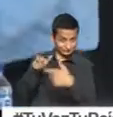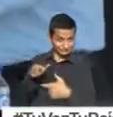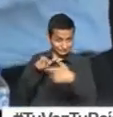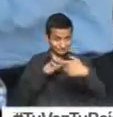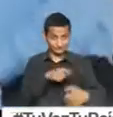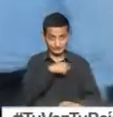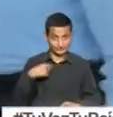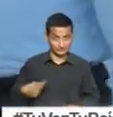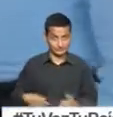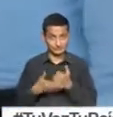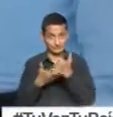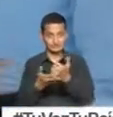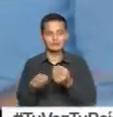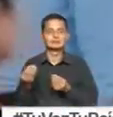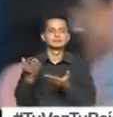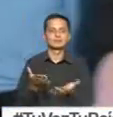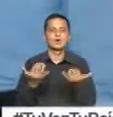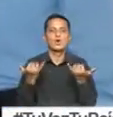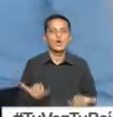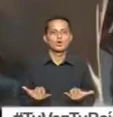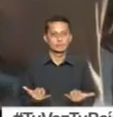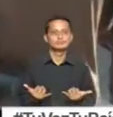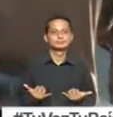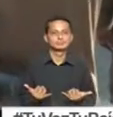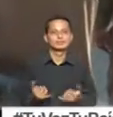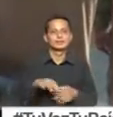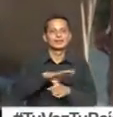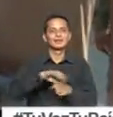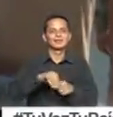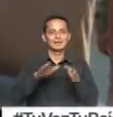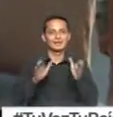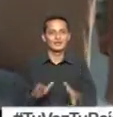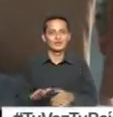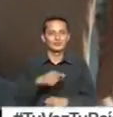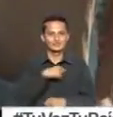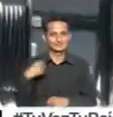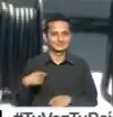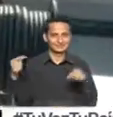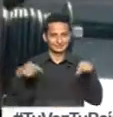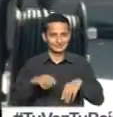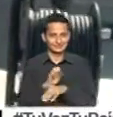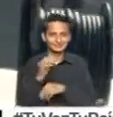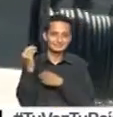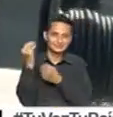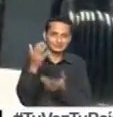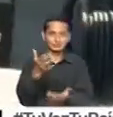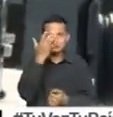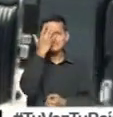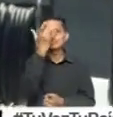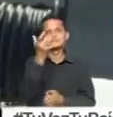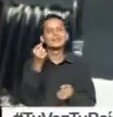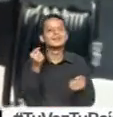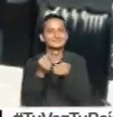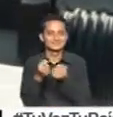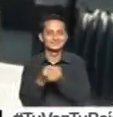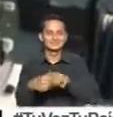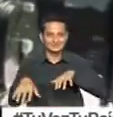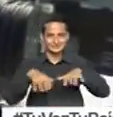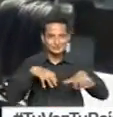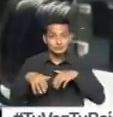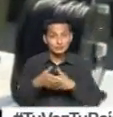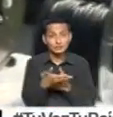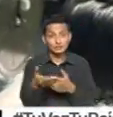China fueron entregados hoy por Wang Yulin, embajador del país asiático, con la finalidad de apoyar los esfuerzos